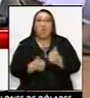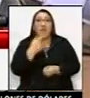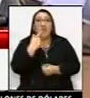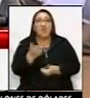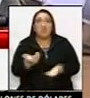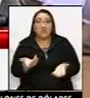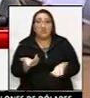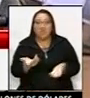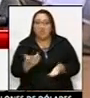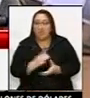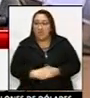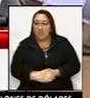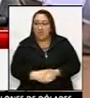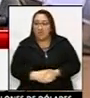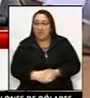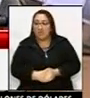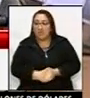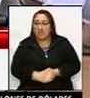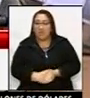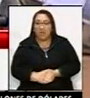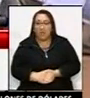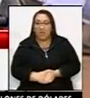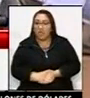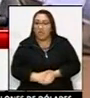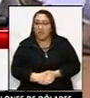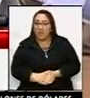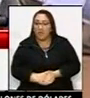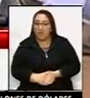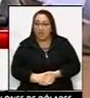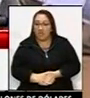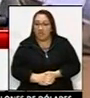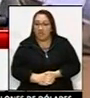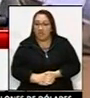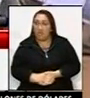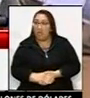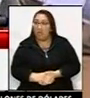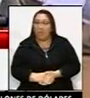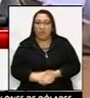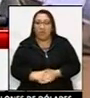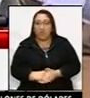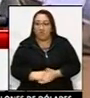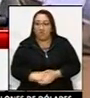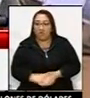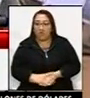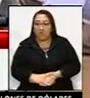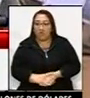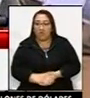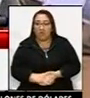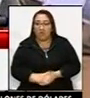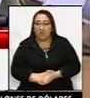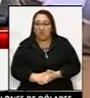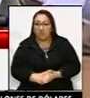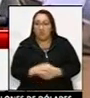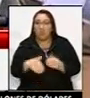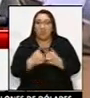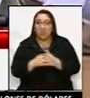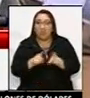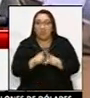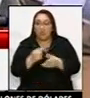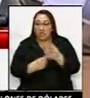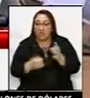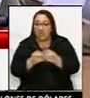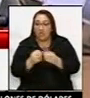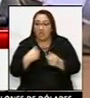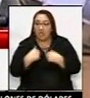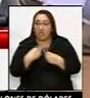esos senadores, cuáles son esas circunscripciones que tendrían 2? Quizá la respuesta de algunos sería, los